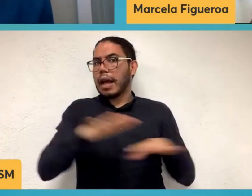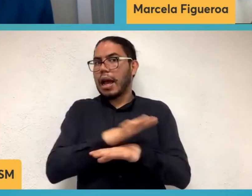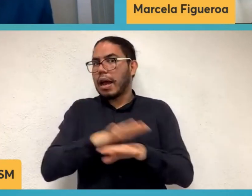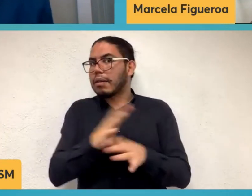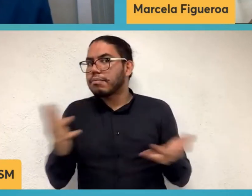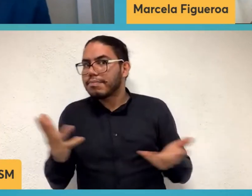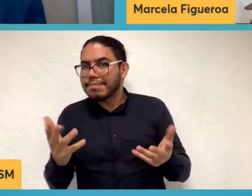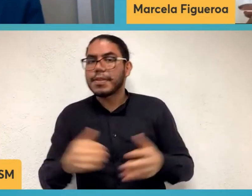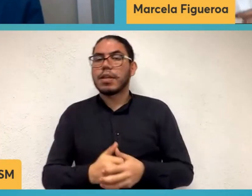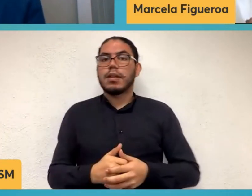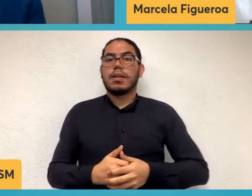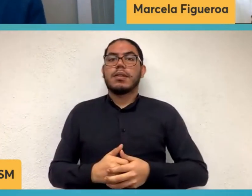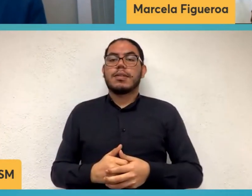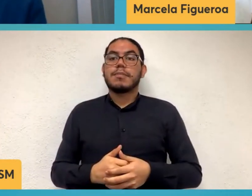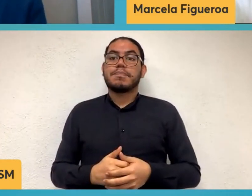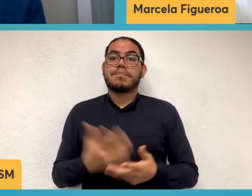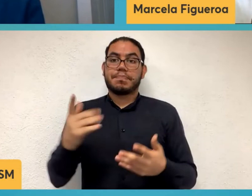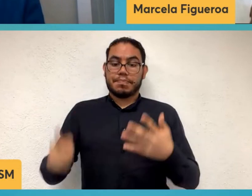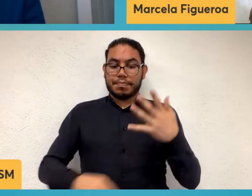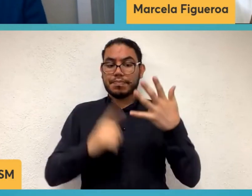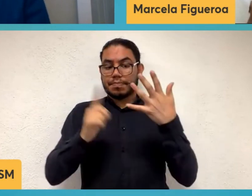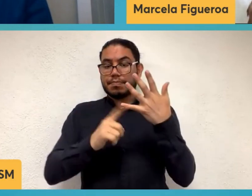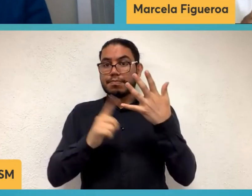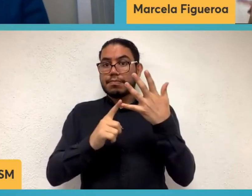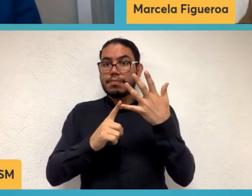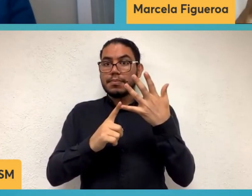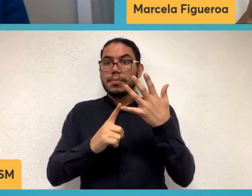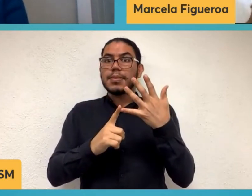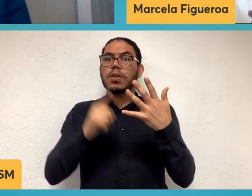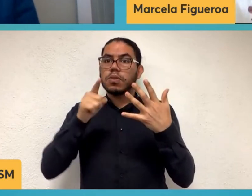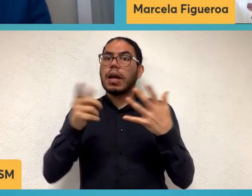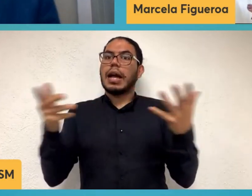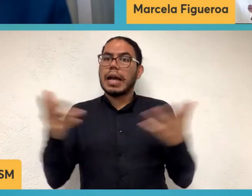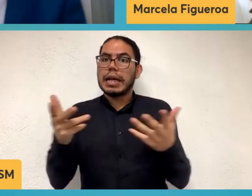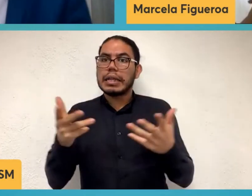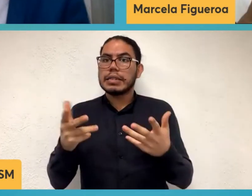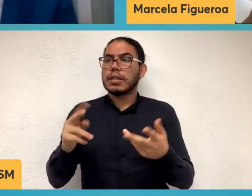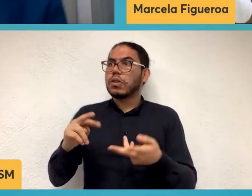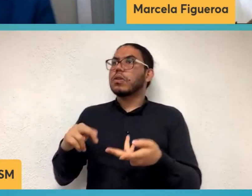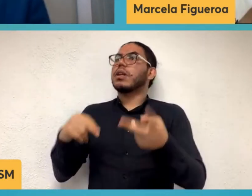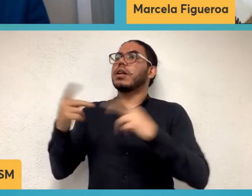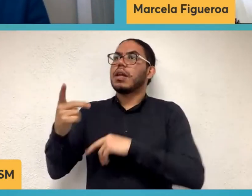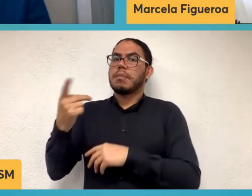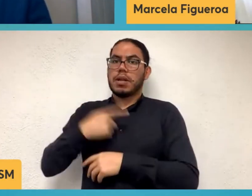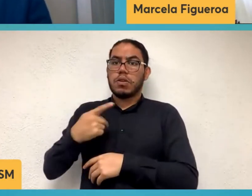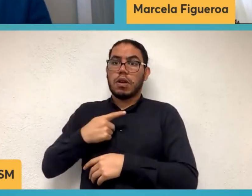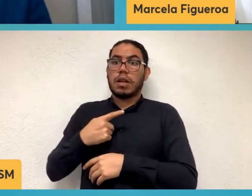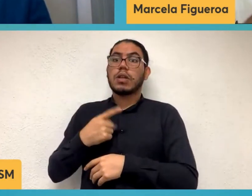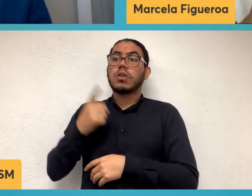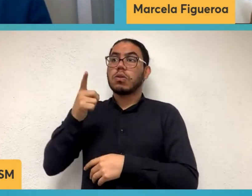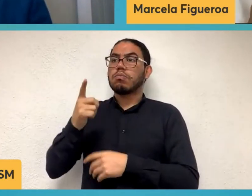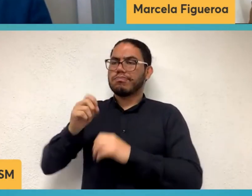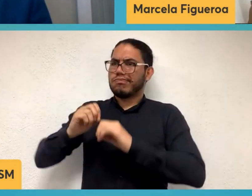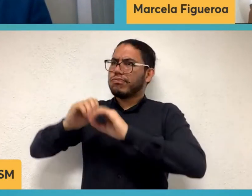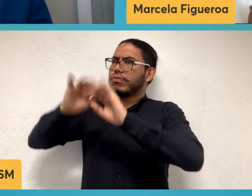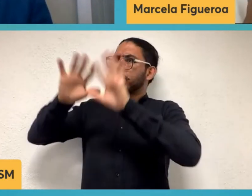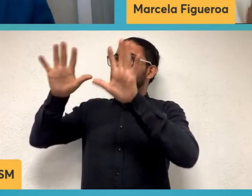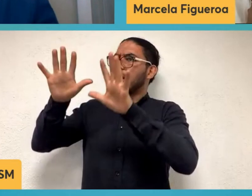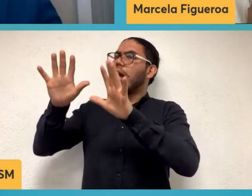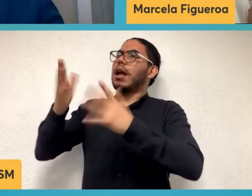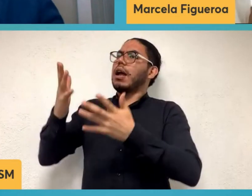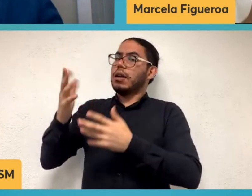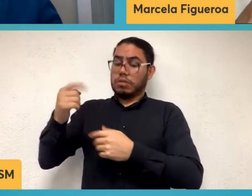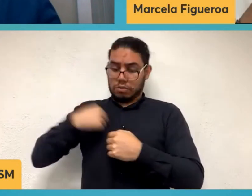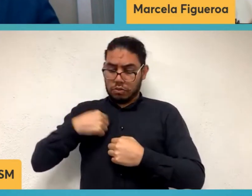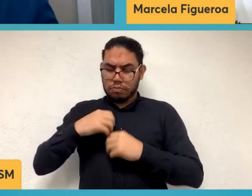es este punto número 5, este paso, haz brillar a otros. Xavi, si tú brillas, yo brillo. Si